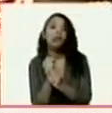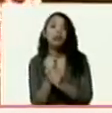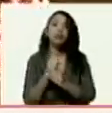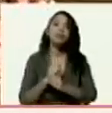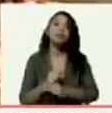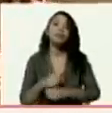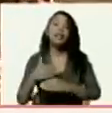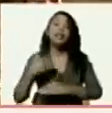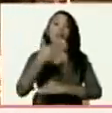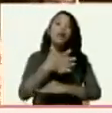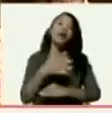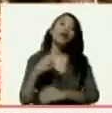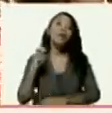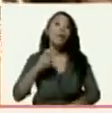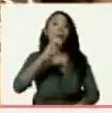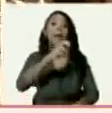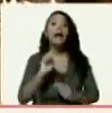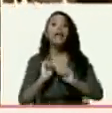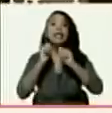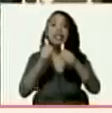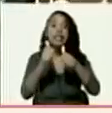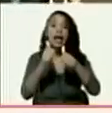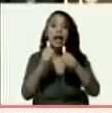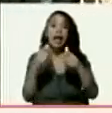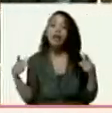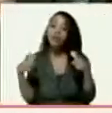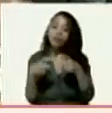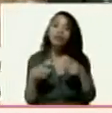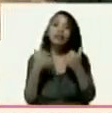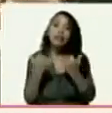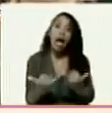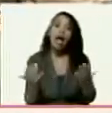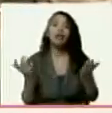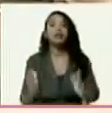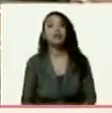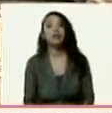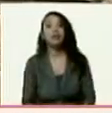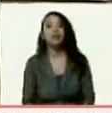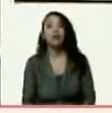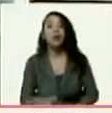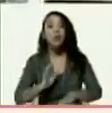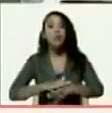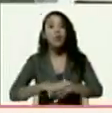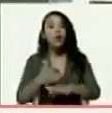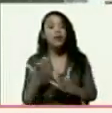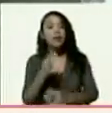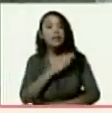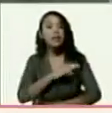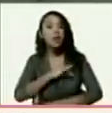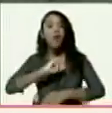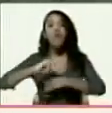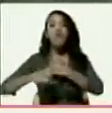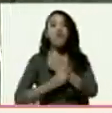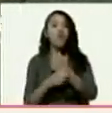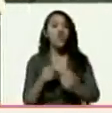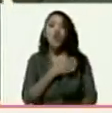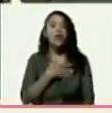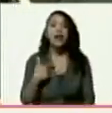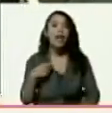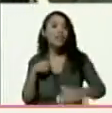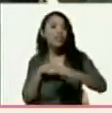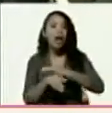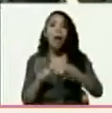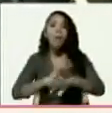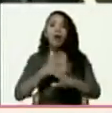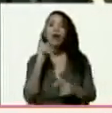3 horas después subió a pedir que iniciara la sesión porque el señor Guaidó no quería entrar a la asamblea porque no tenía